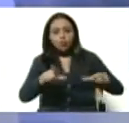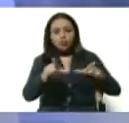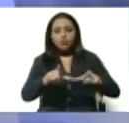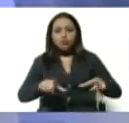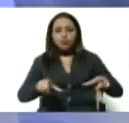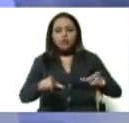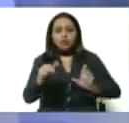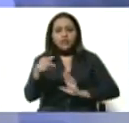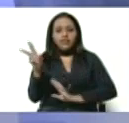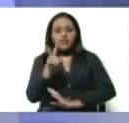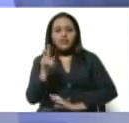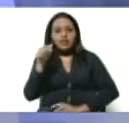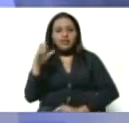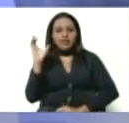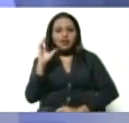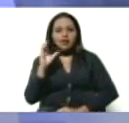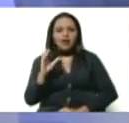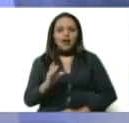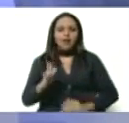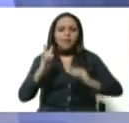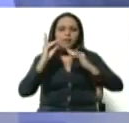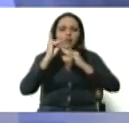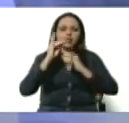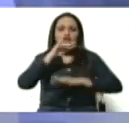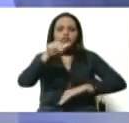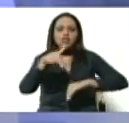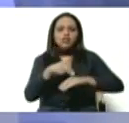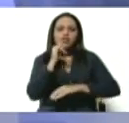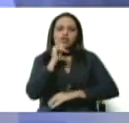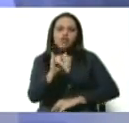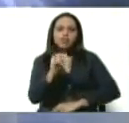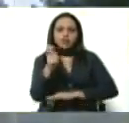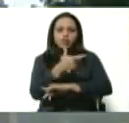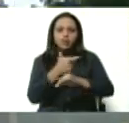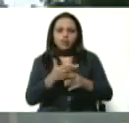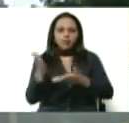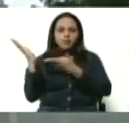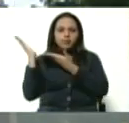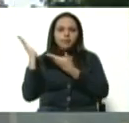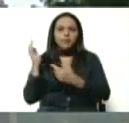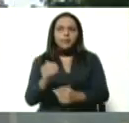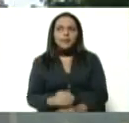nuestra tierra, exactamente en el Panteón Nacional. Información de Estado. Veamos.